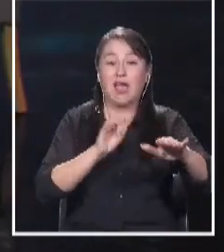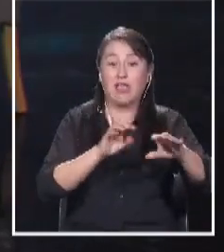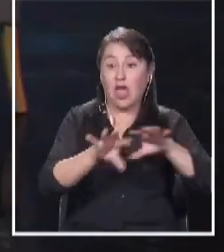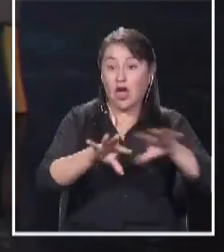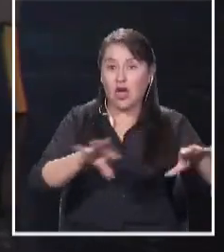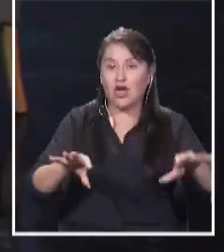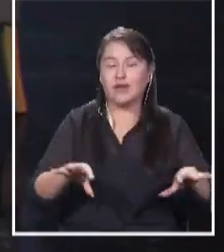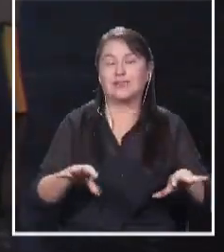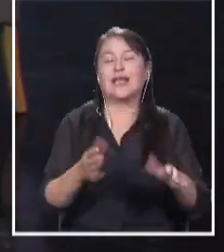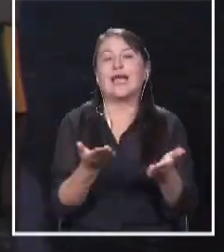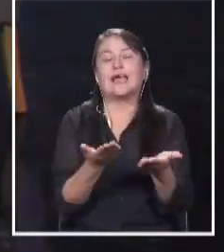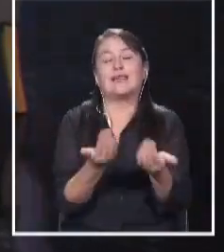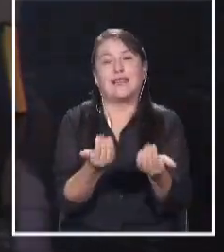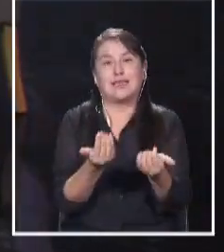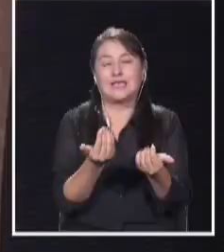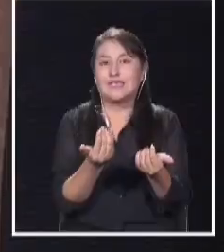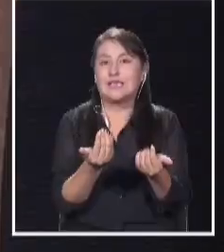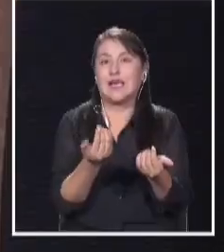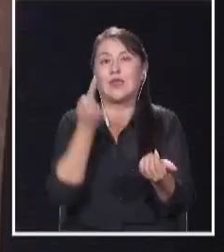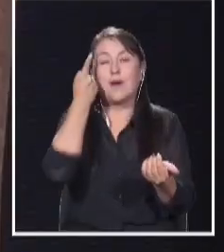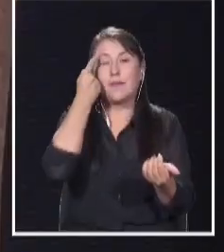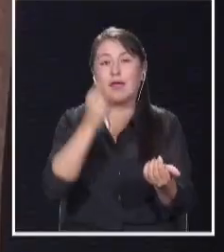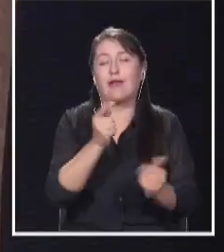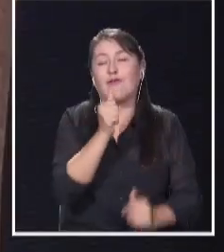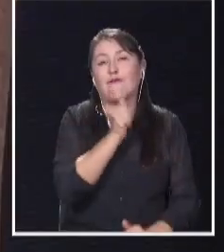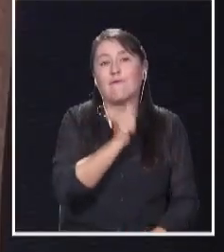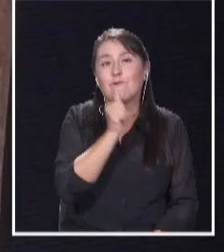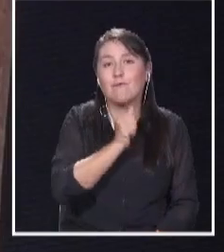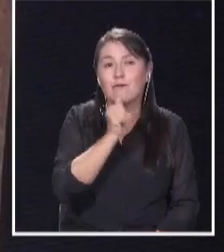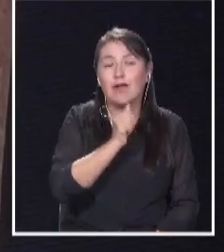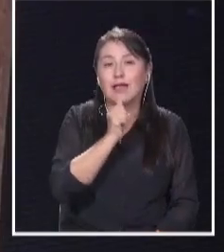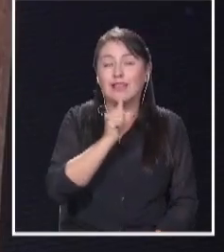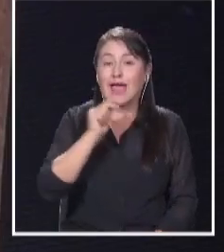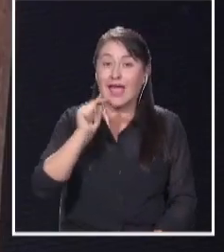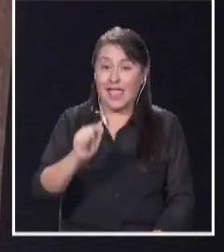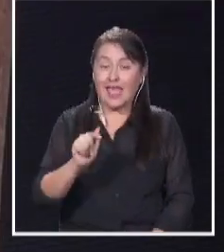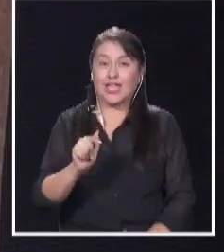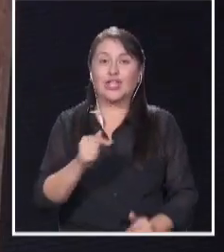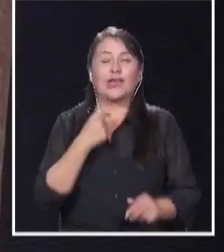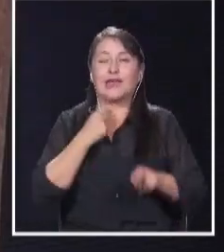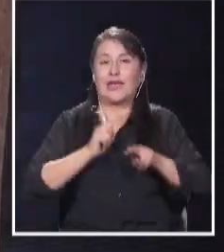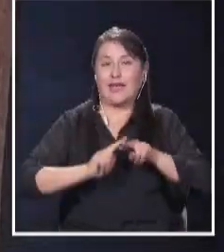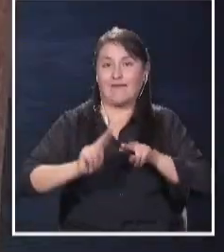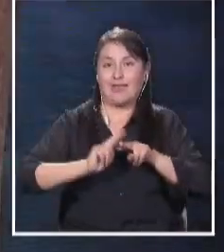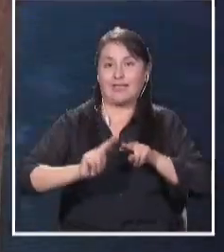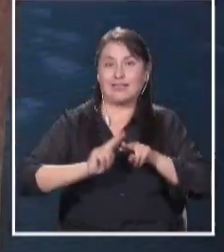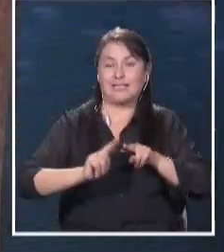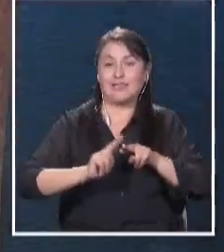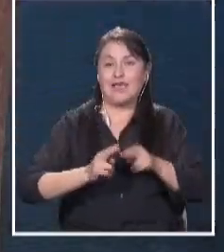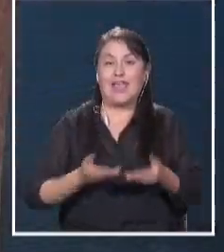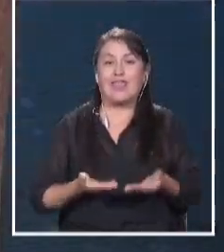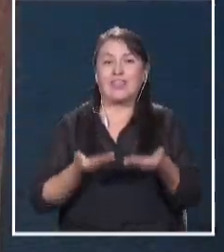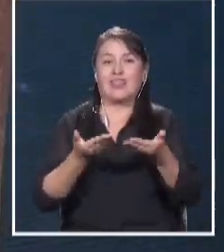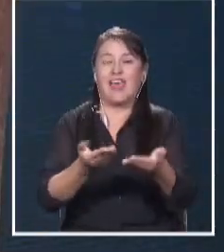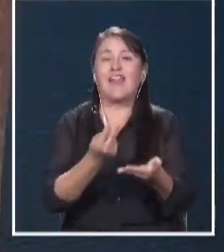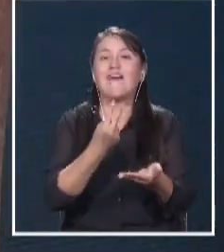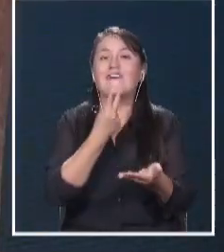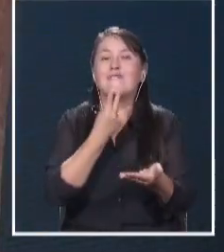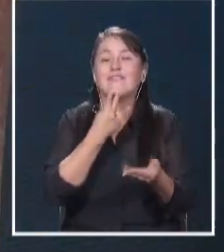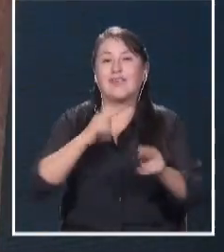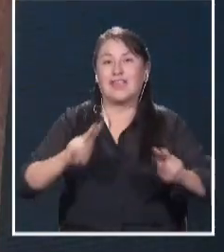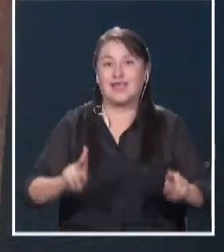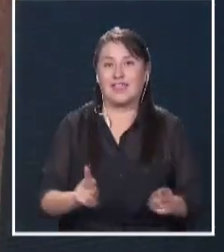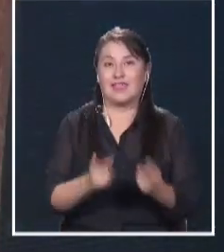escasos en los océanos y a través de sus rutas migratorias, estos nutrientes lo que van haciendo es generando vida. Así que nos